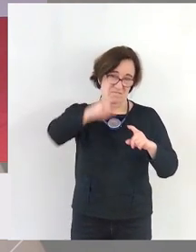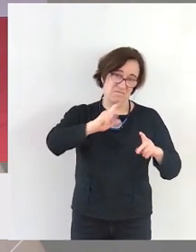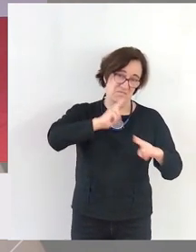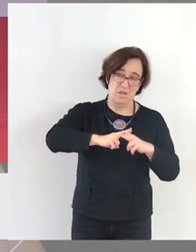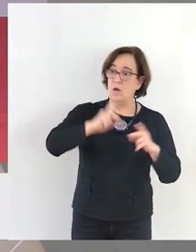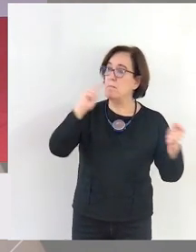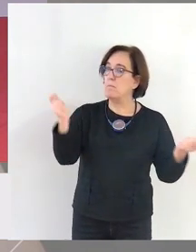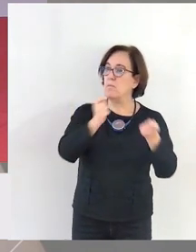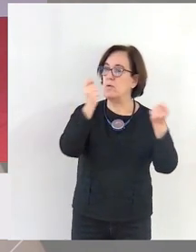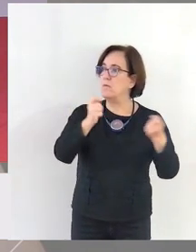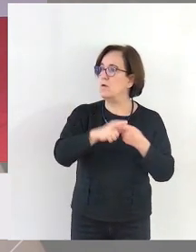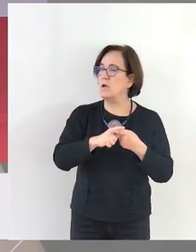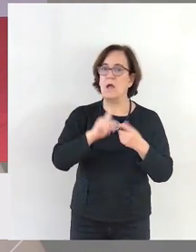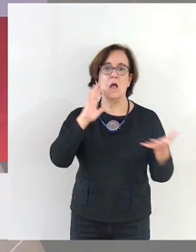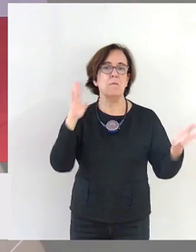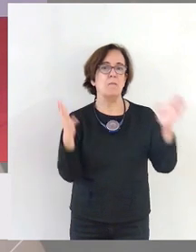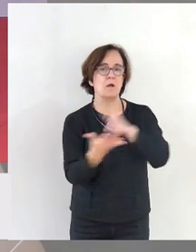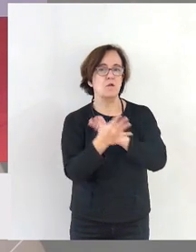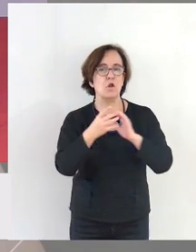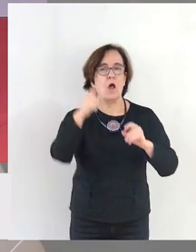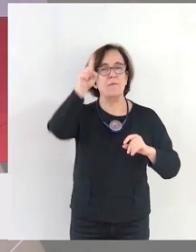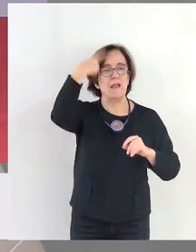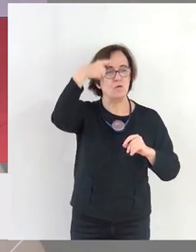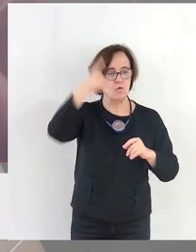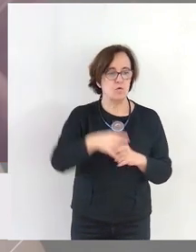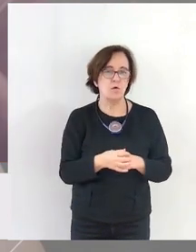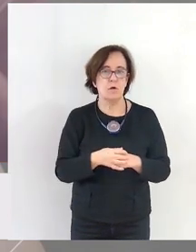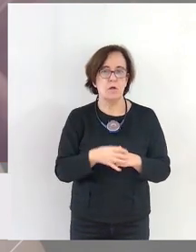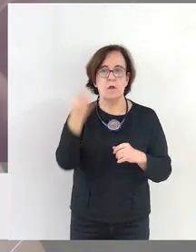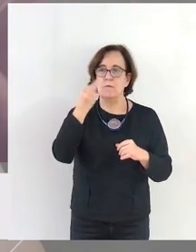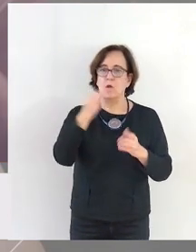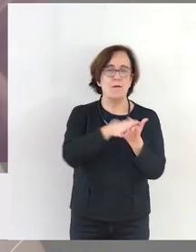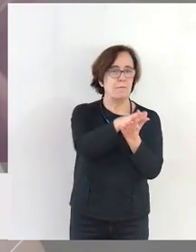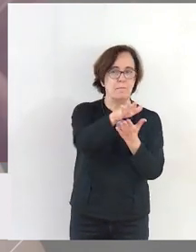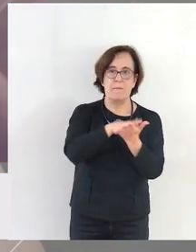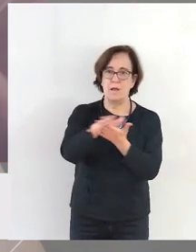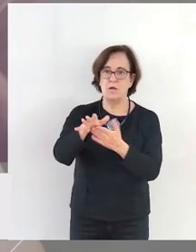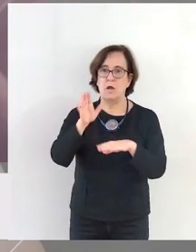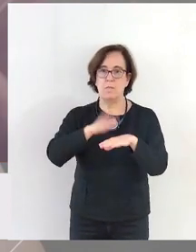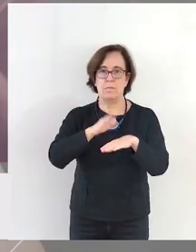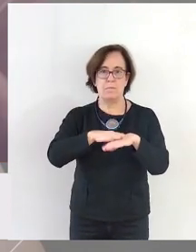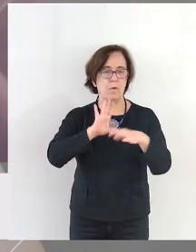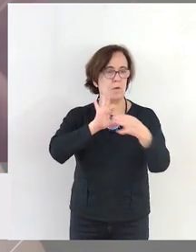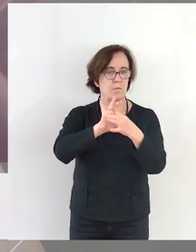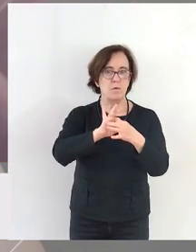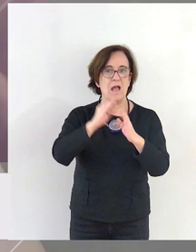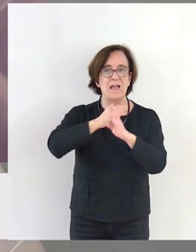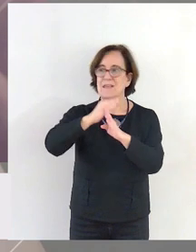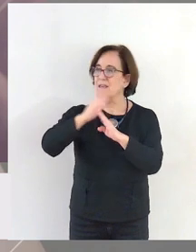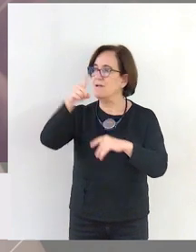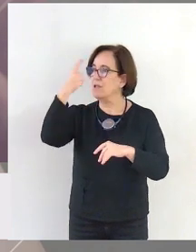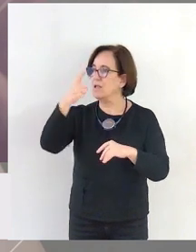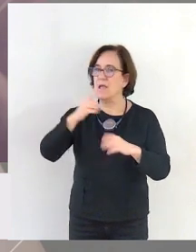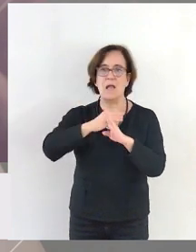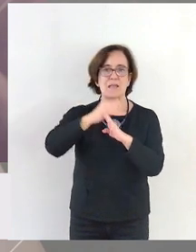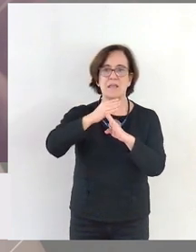publicó una evolución de las culturas que tuvo un gran impacto porque relacionaba el nivel de cultura con el